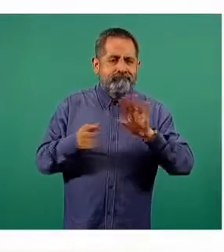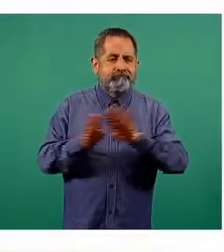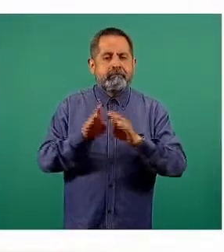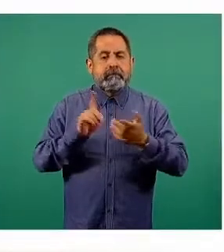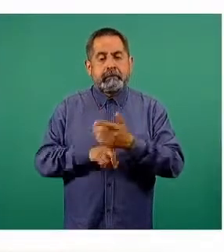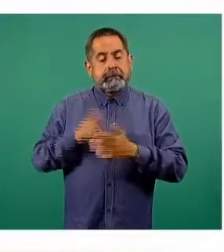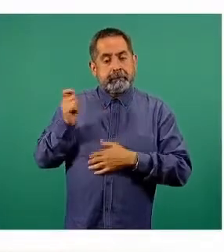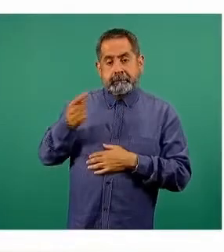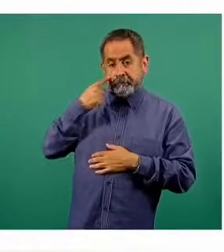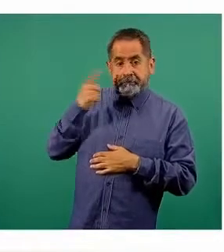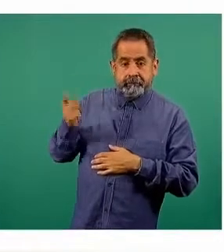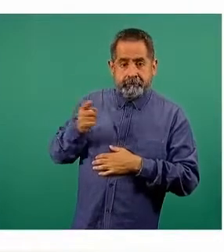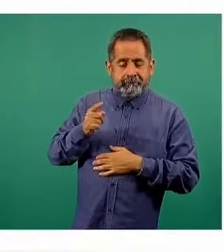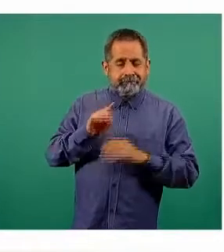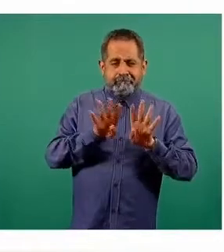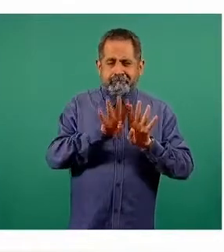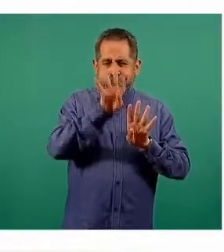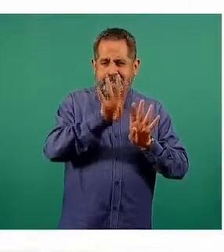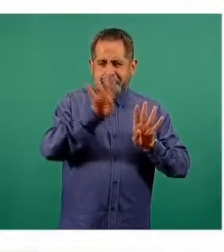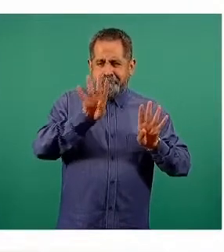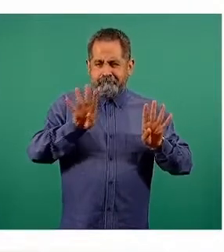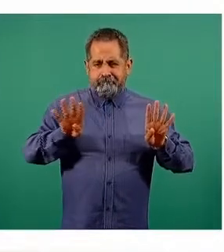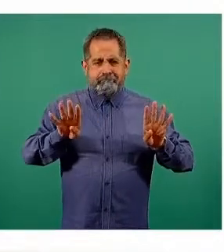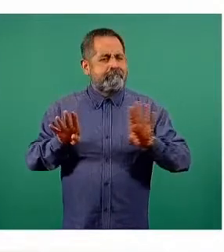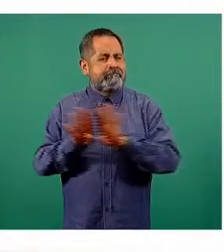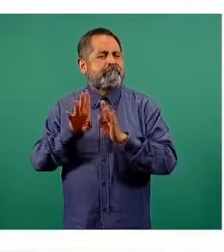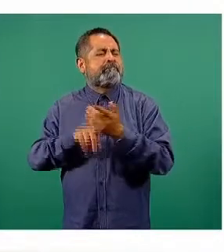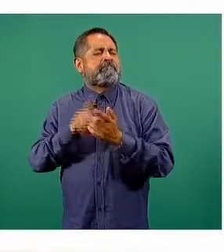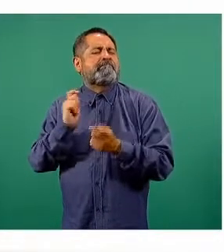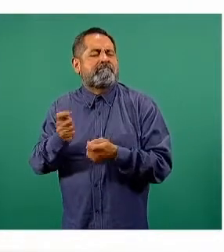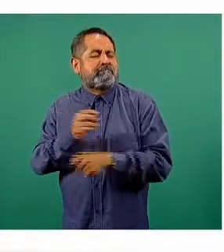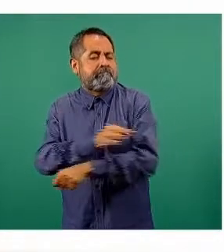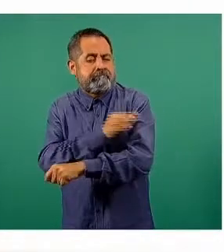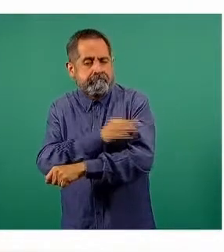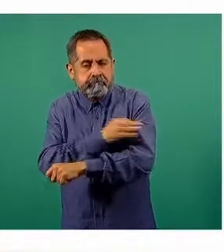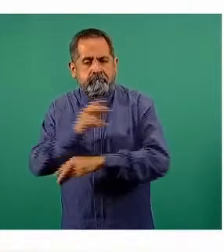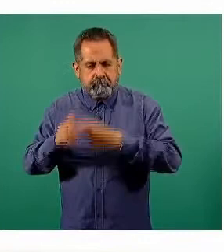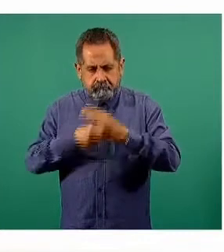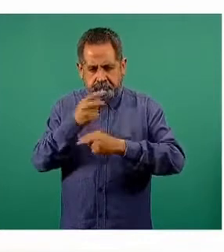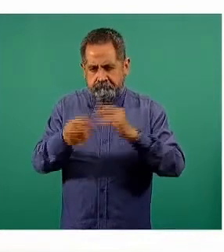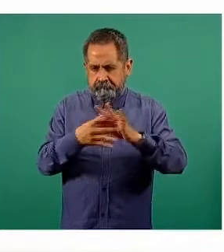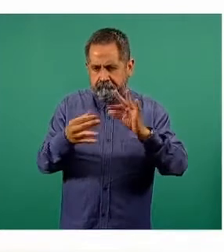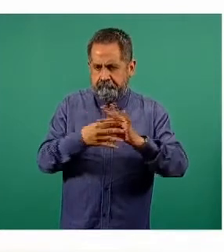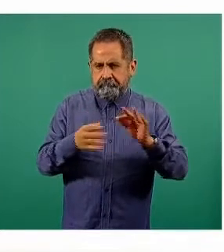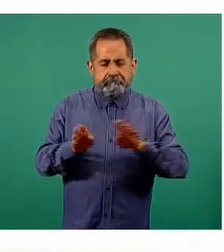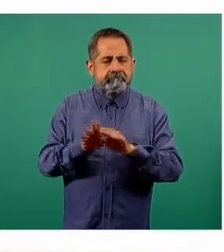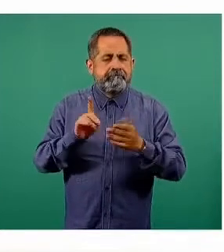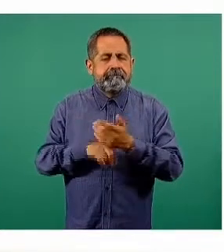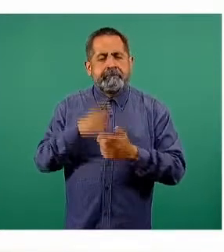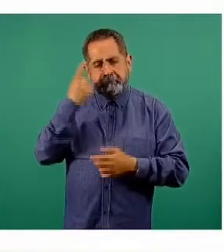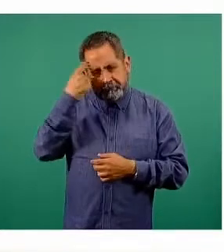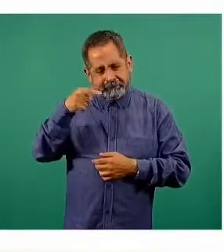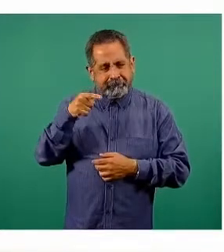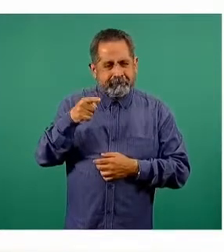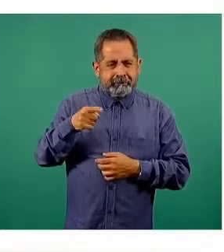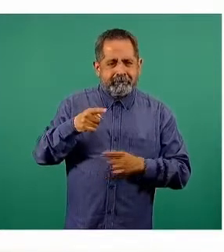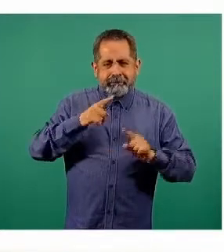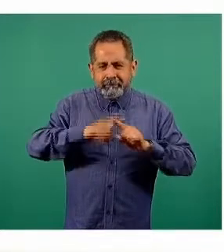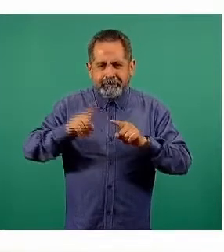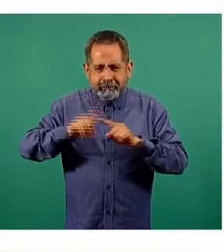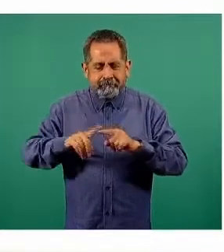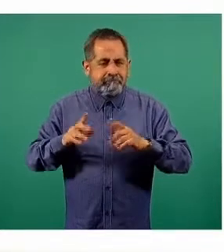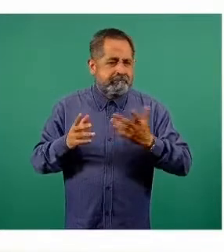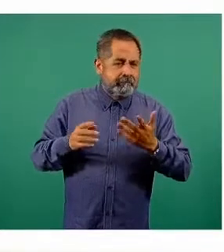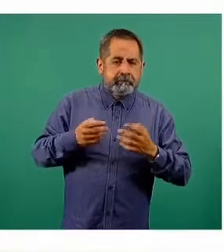este patrón de espigas la vacunación, y esto atiende precisamente a cómo se combinan los